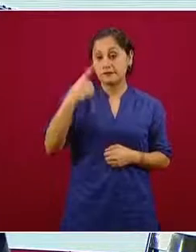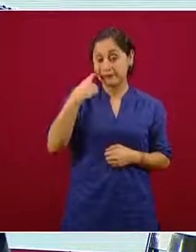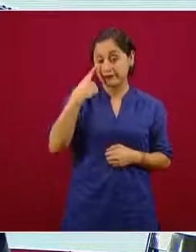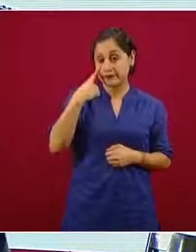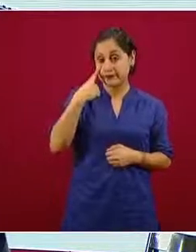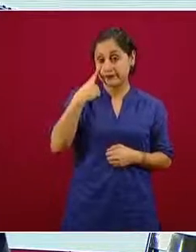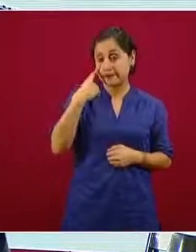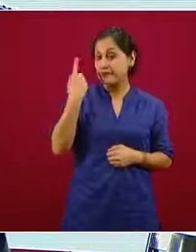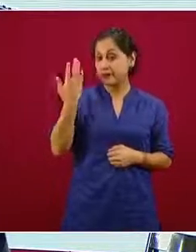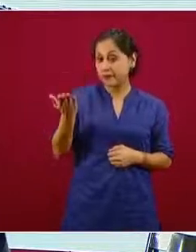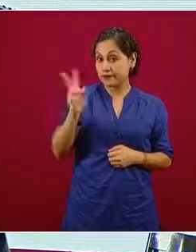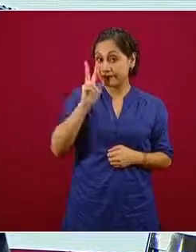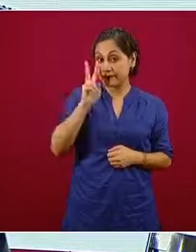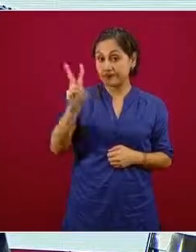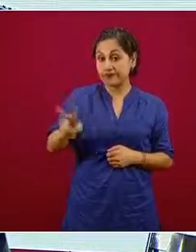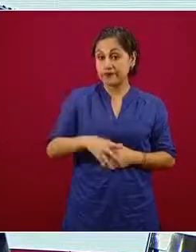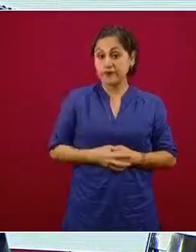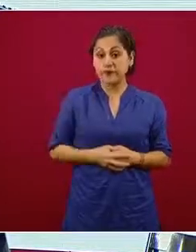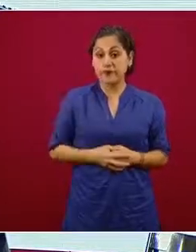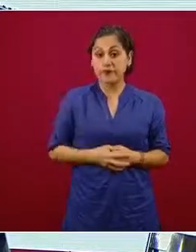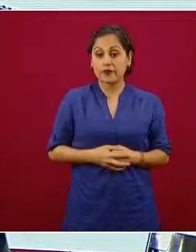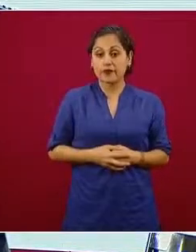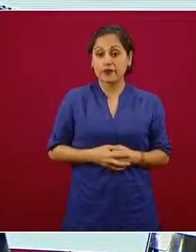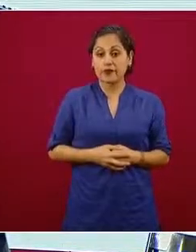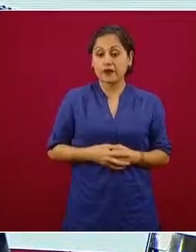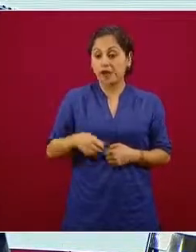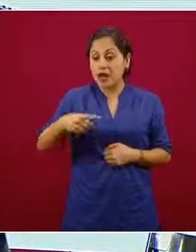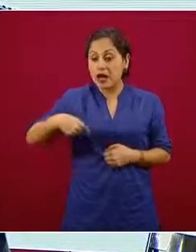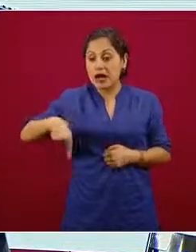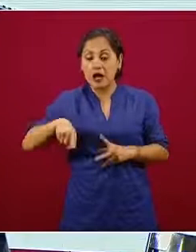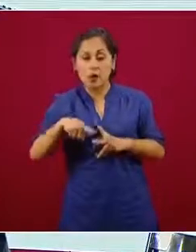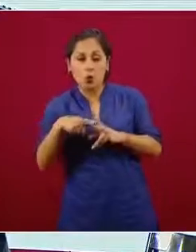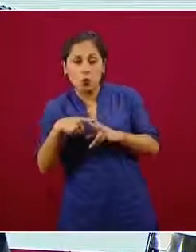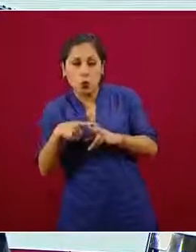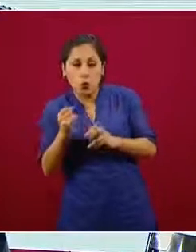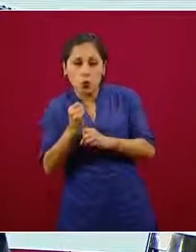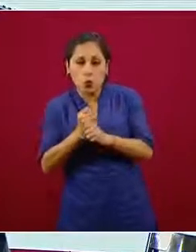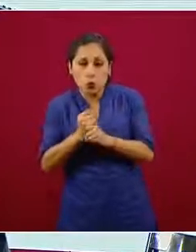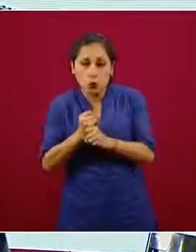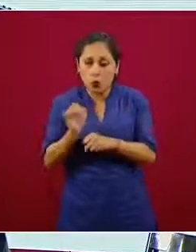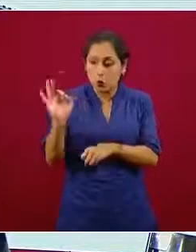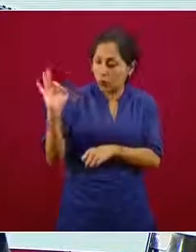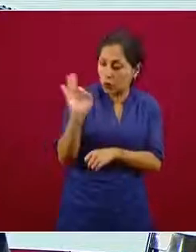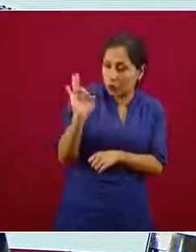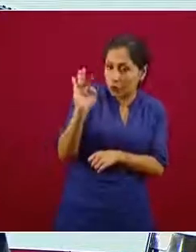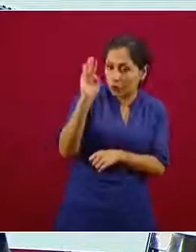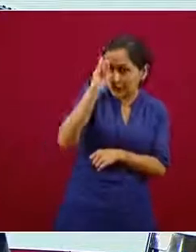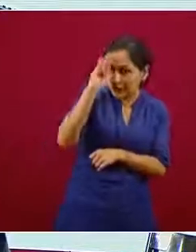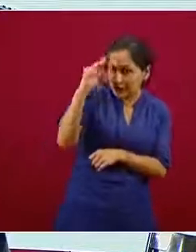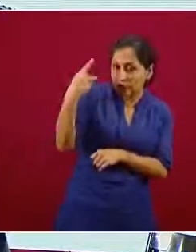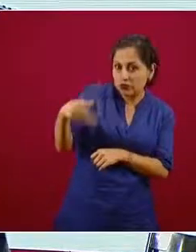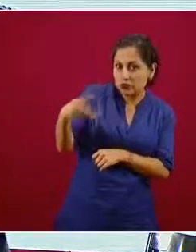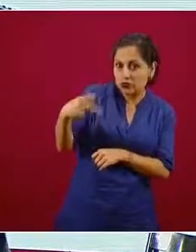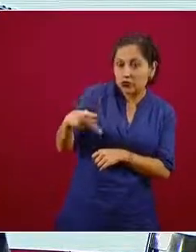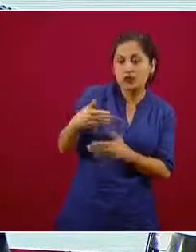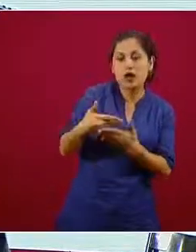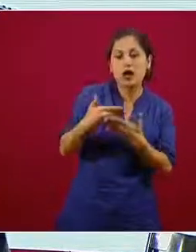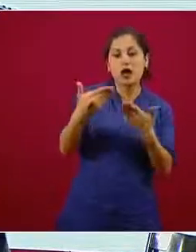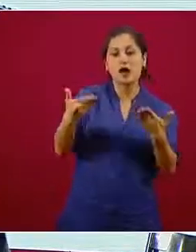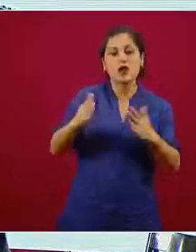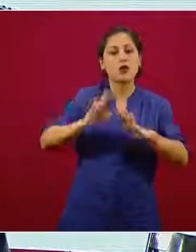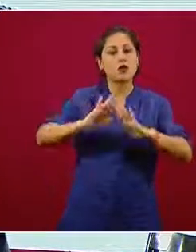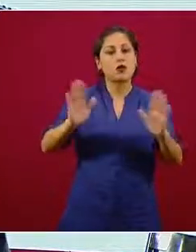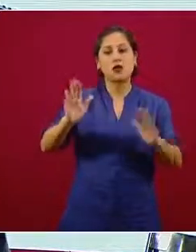la predicción desde luego quedó rebasada porque hay persistencia. Llevamos ya cerca de